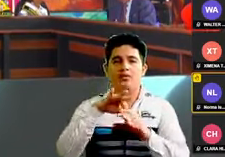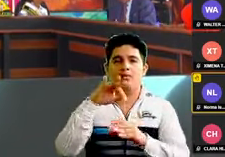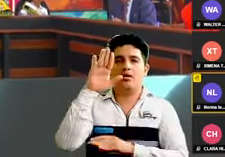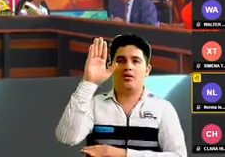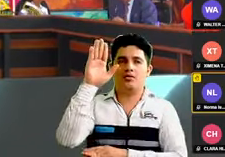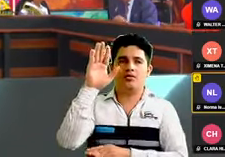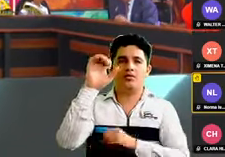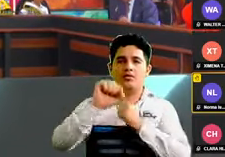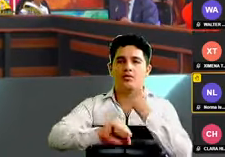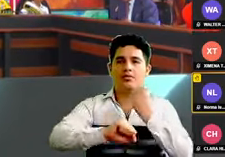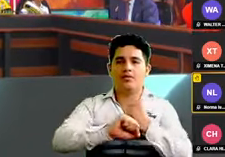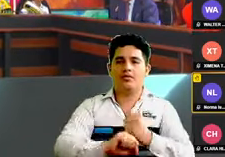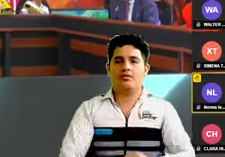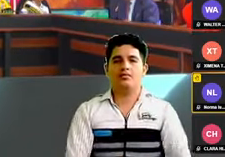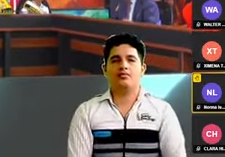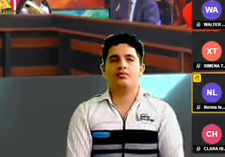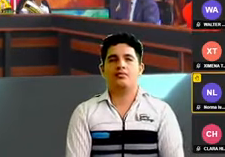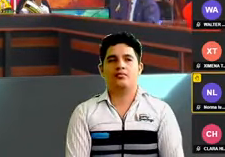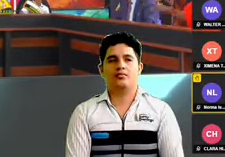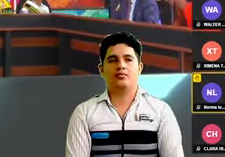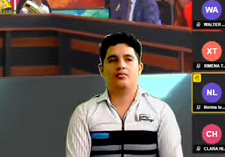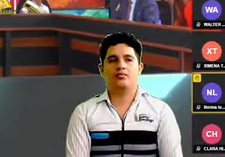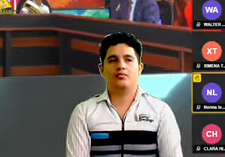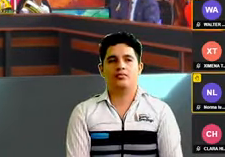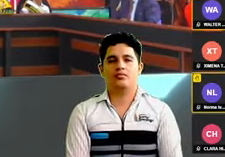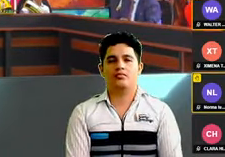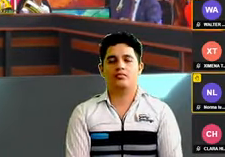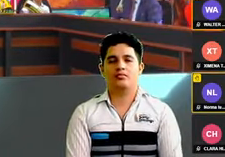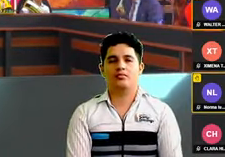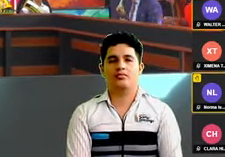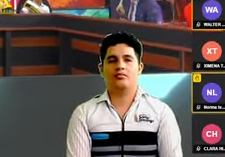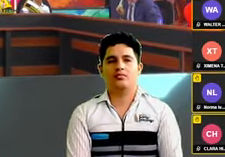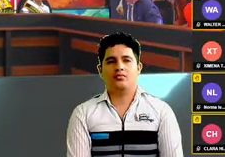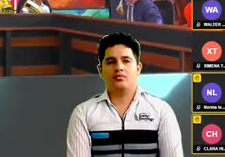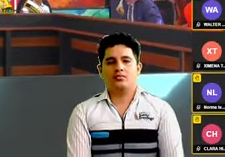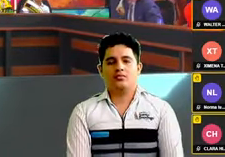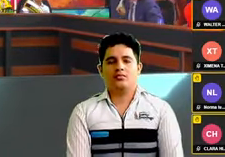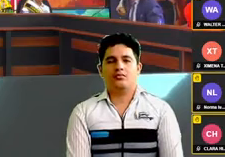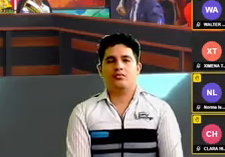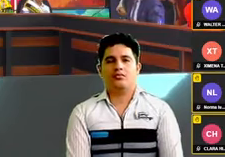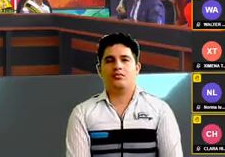mano los que apoyan la moción presentada. Sus votos, por favor.